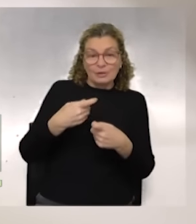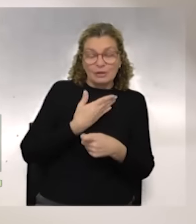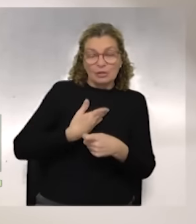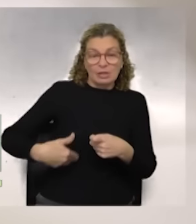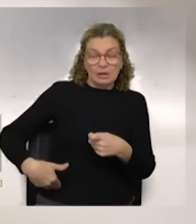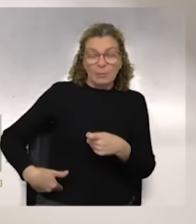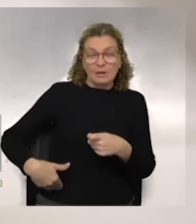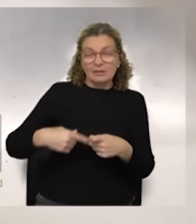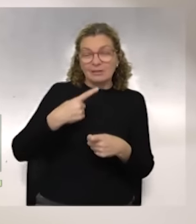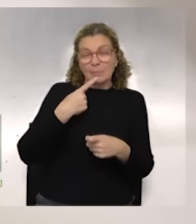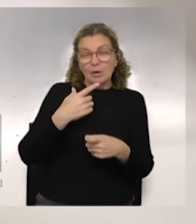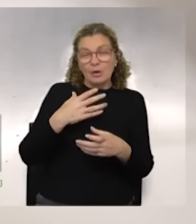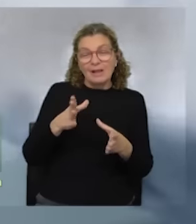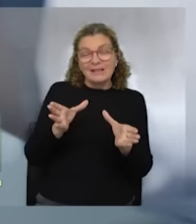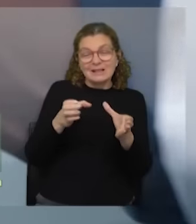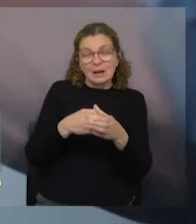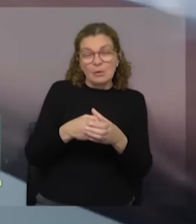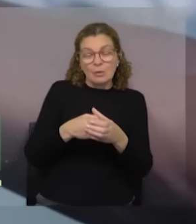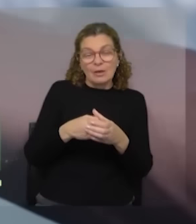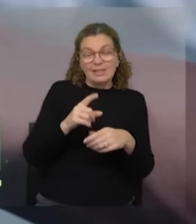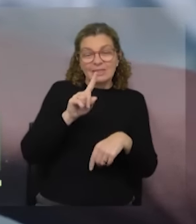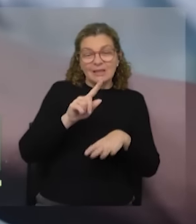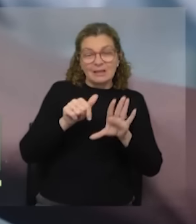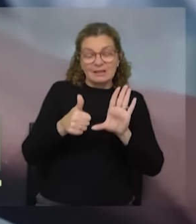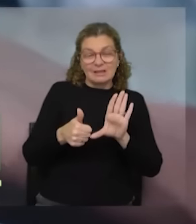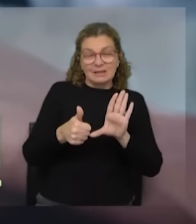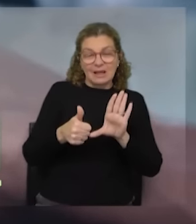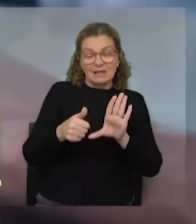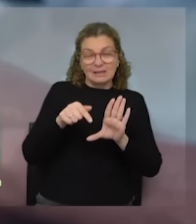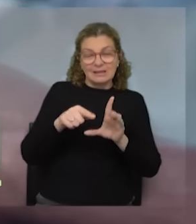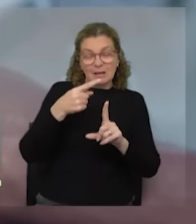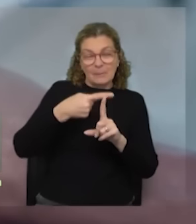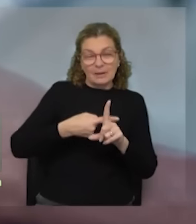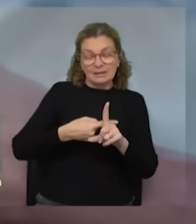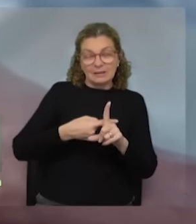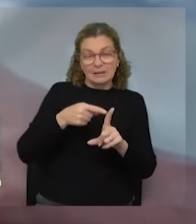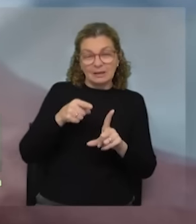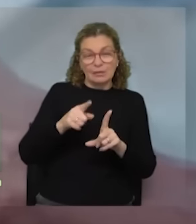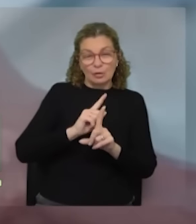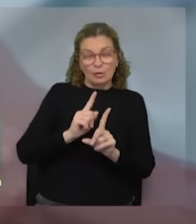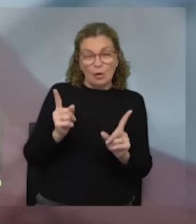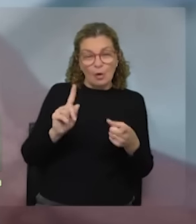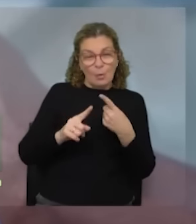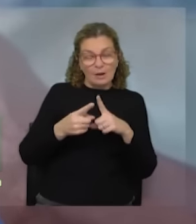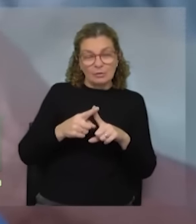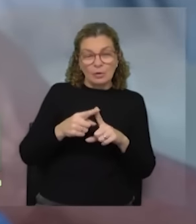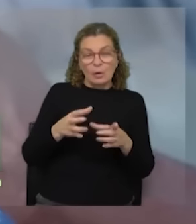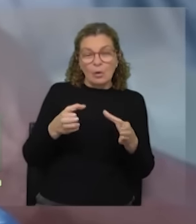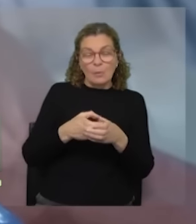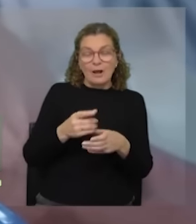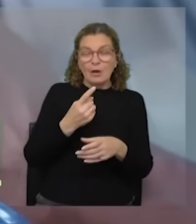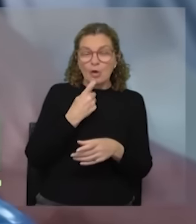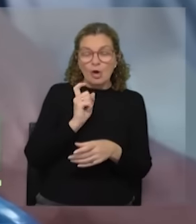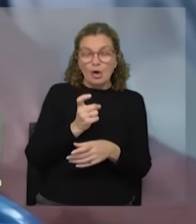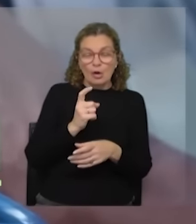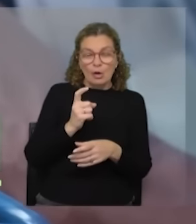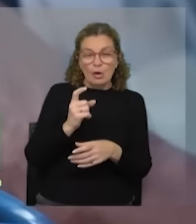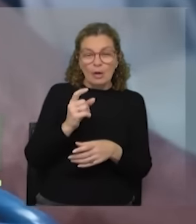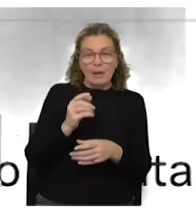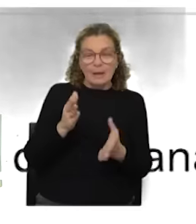comisión de salud sesionó por última vez el 16 de ese mes sin que eso ocurriera el diputado Colorado pasqu uno de los